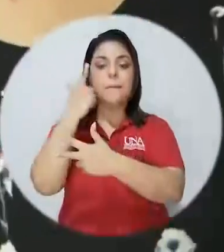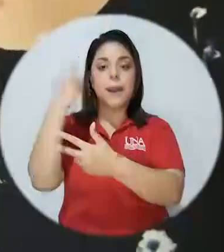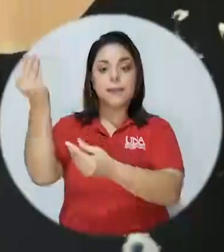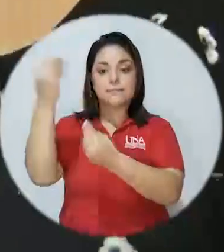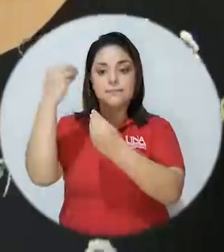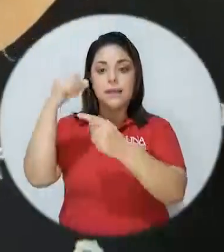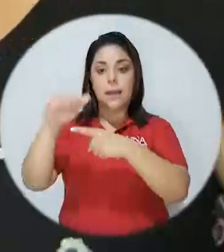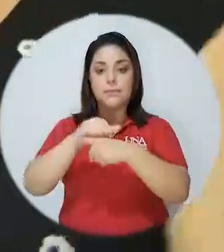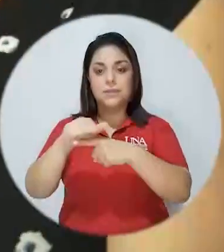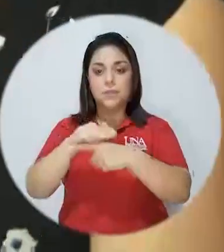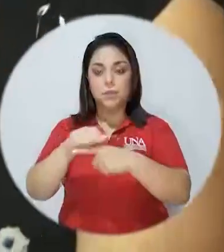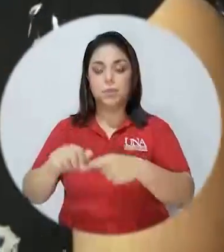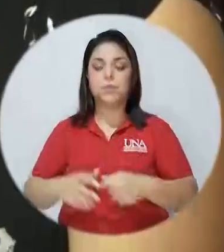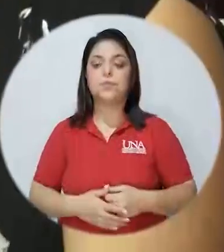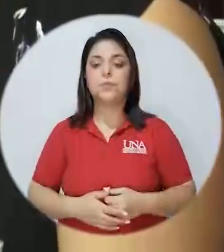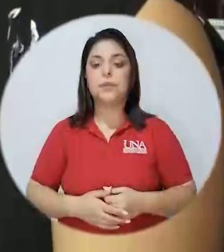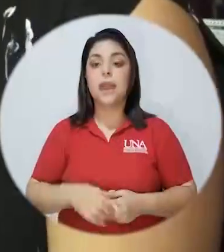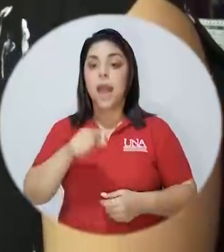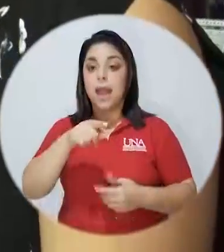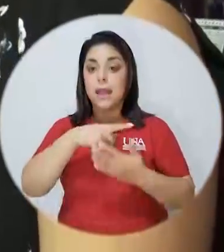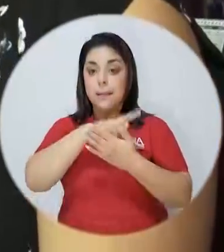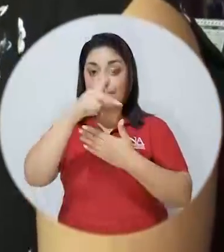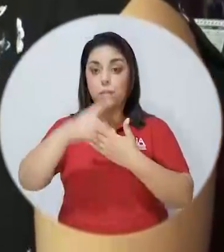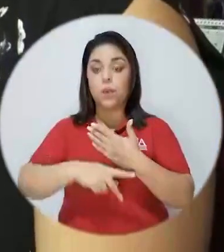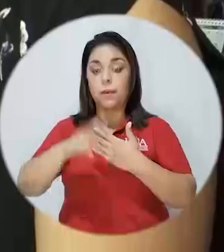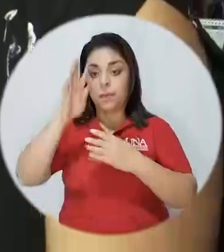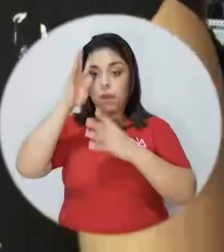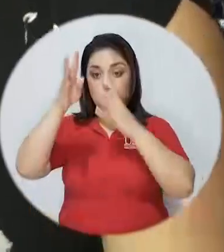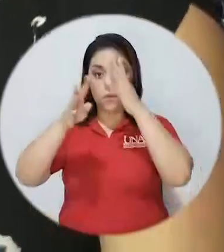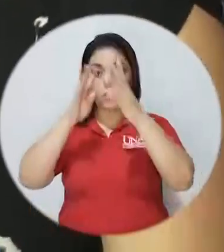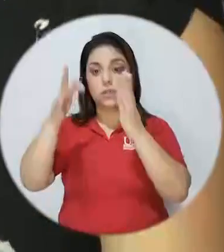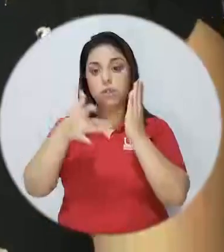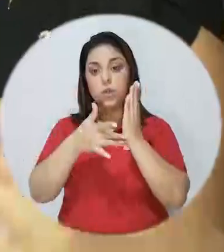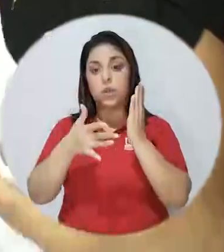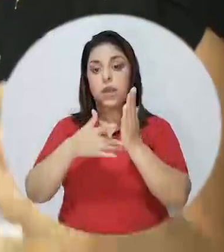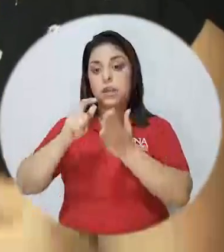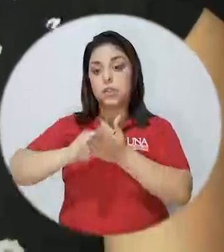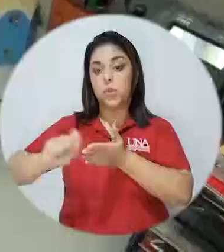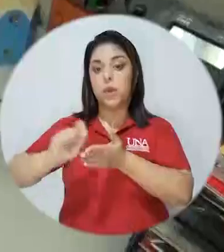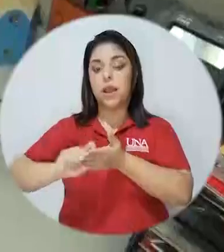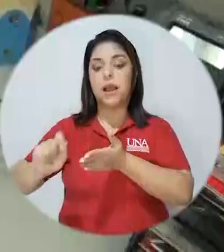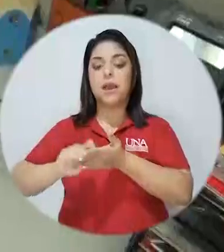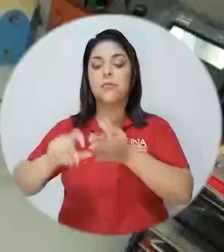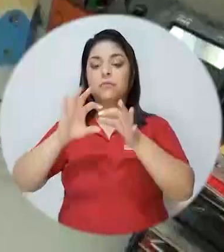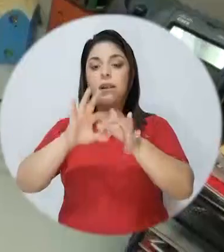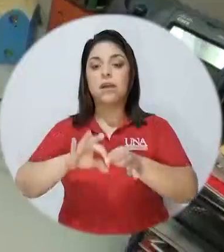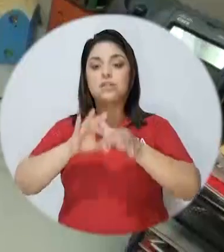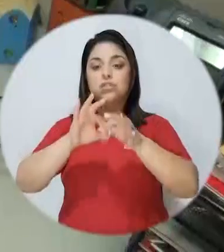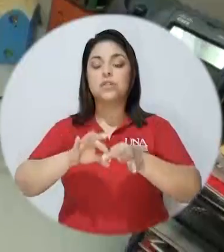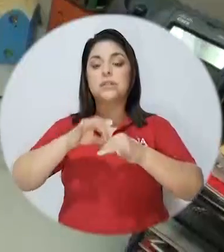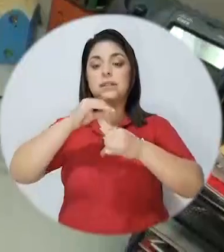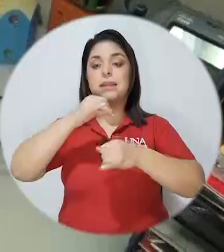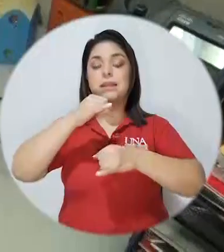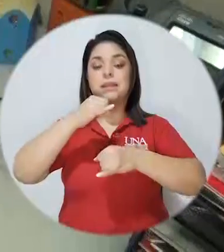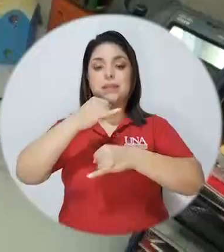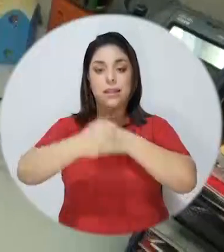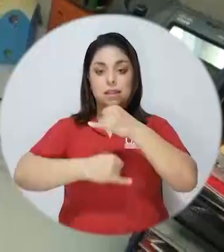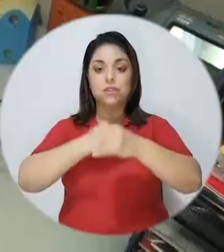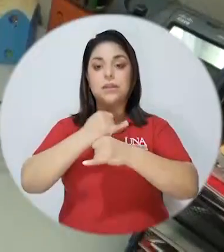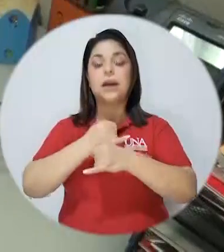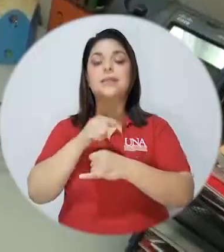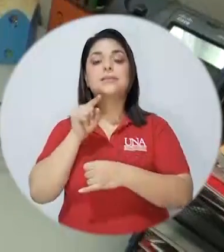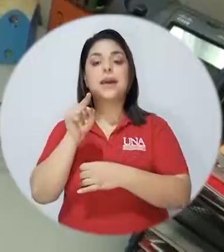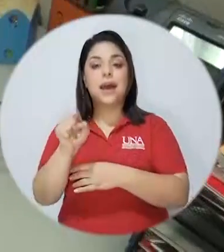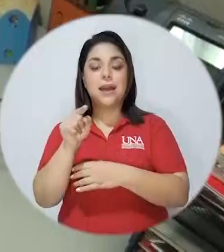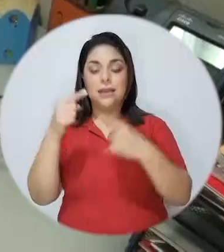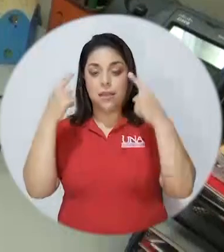algunas unidades académicas, por ejemplo, a nivel del programa de innovación metodológica, la Escuela de Relaciones Internacionales, y Italac e